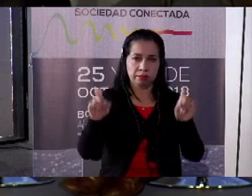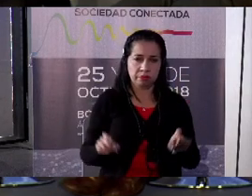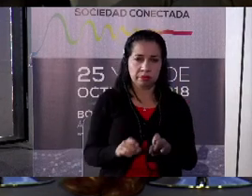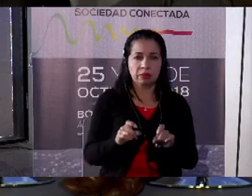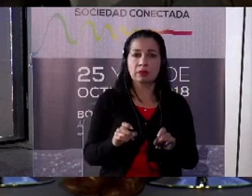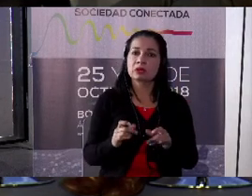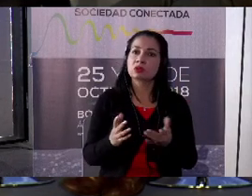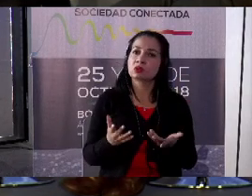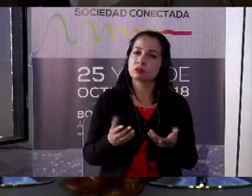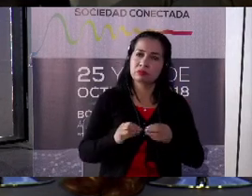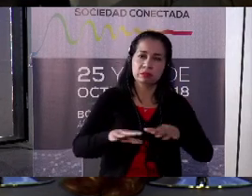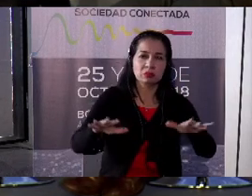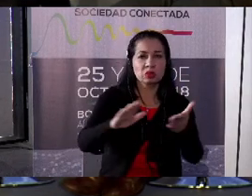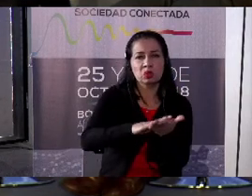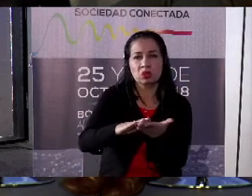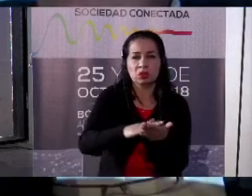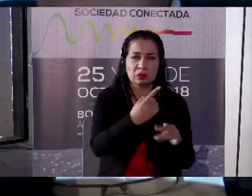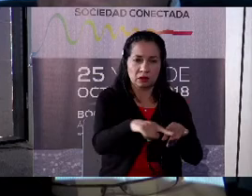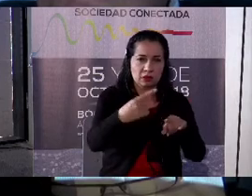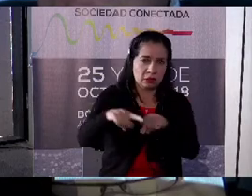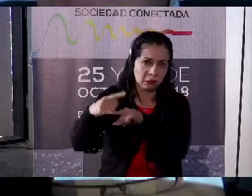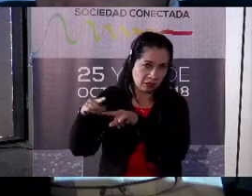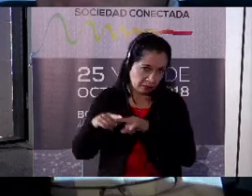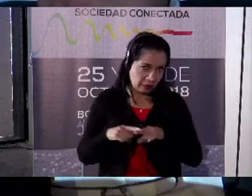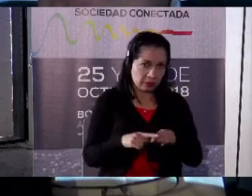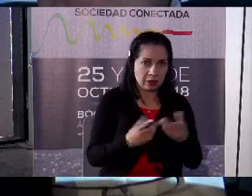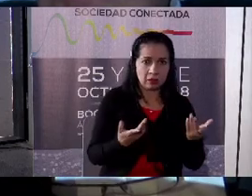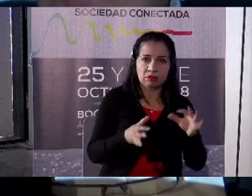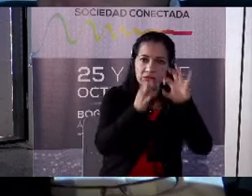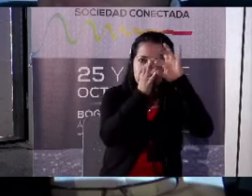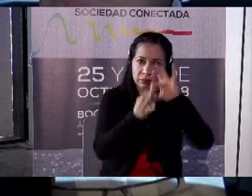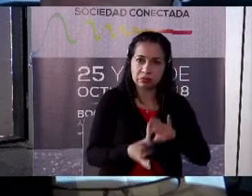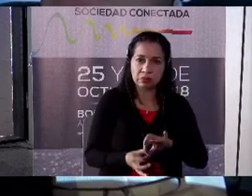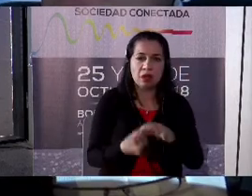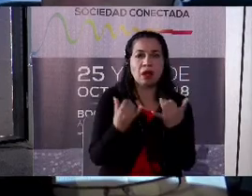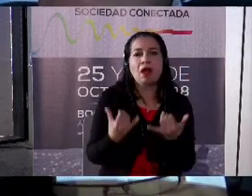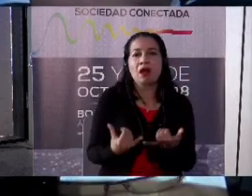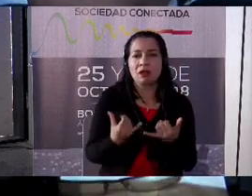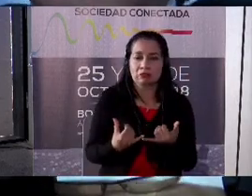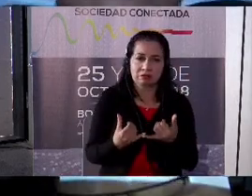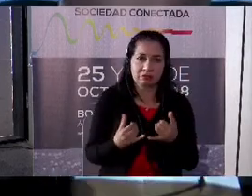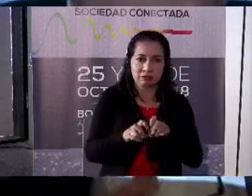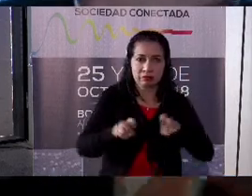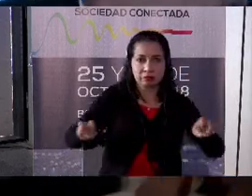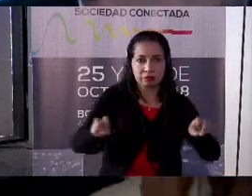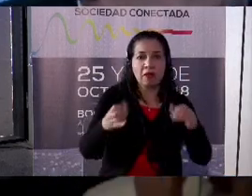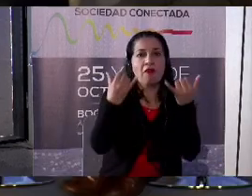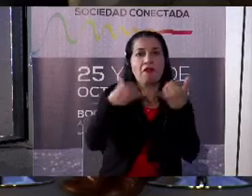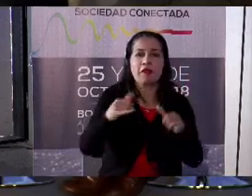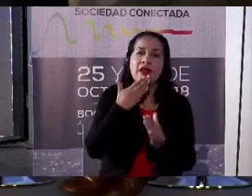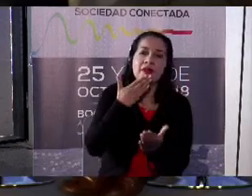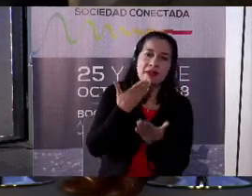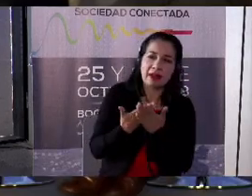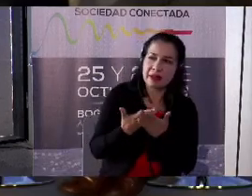difusa de distintas soluciones y y distintos verticales con esto Cerramos el panel quería agradecerle a los